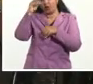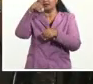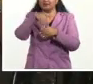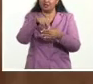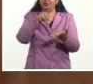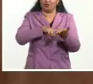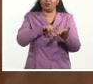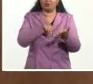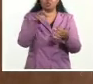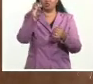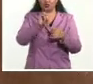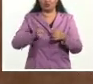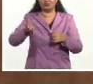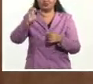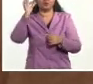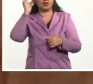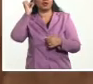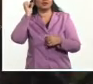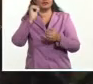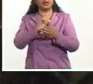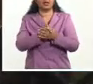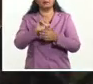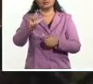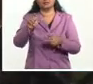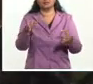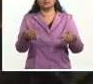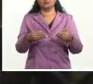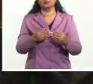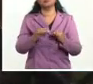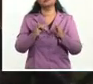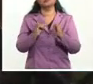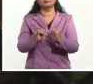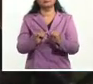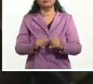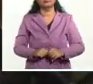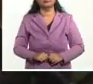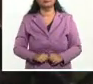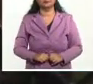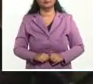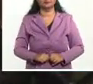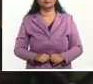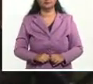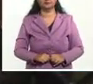a la revolución. Adán Morel, Sistema Informativo de la Televisión Cubana.